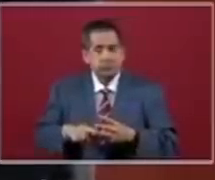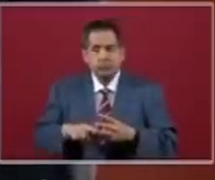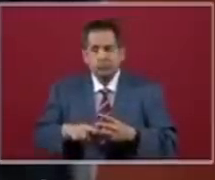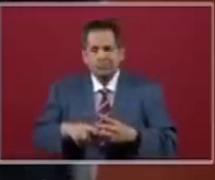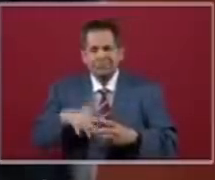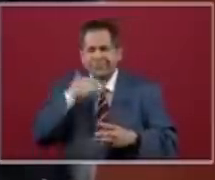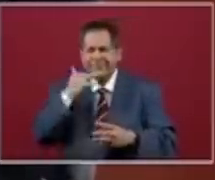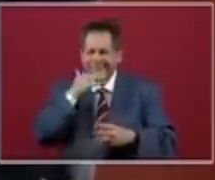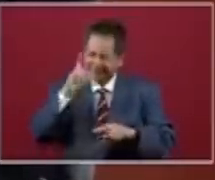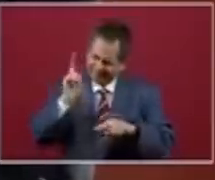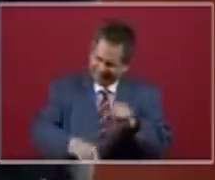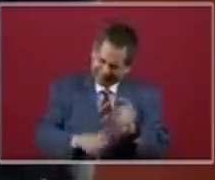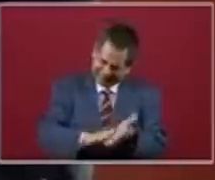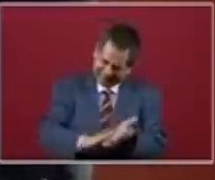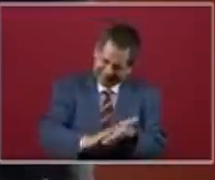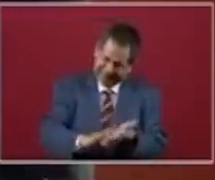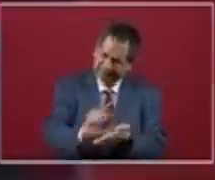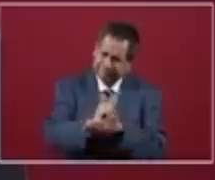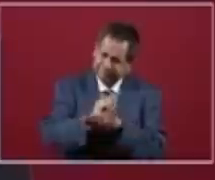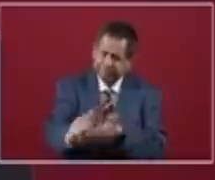destierre la corrupción del país,